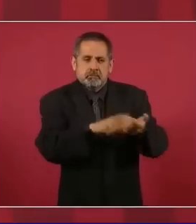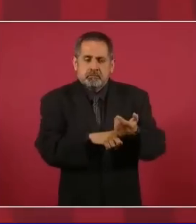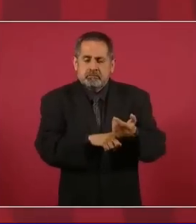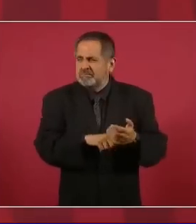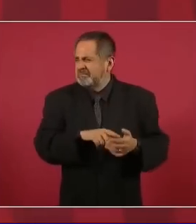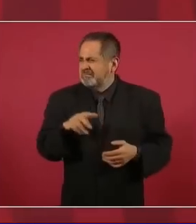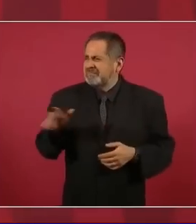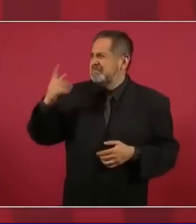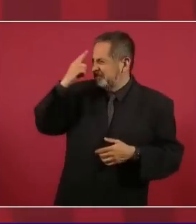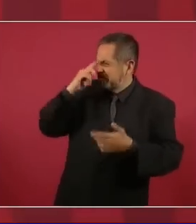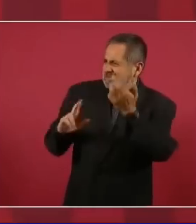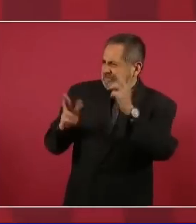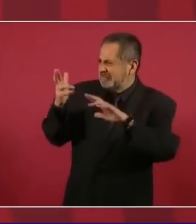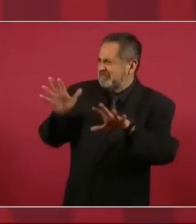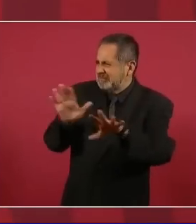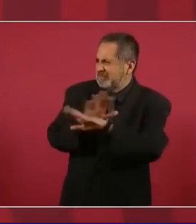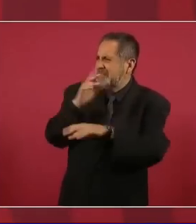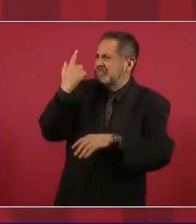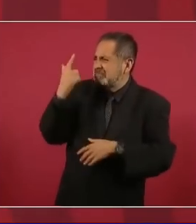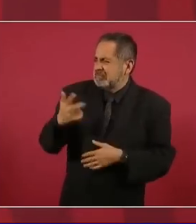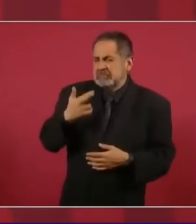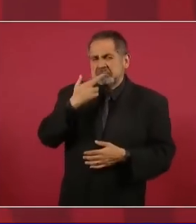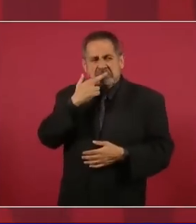sostenían eso